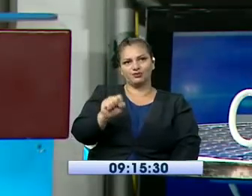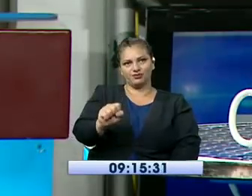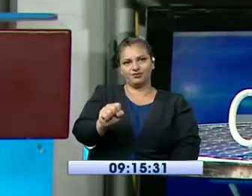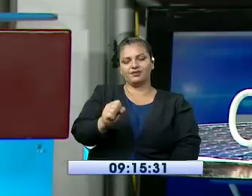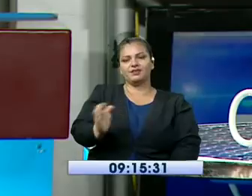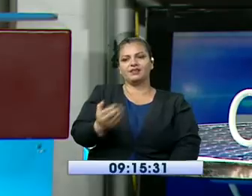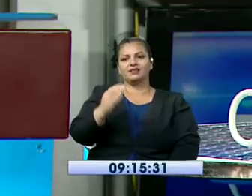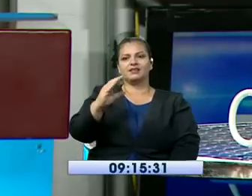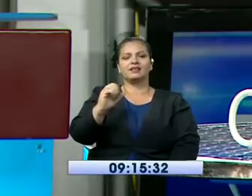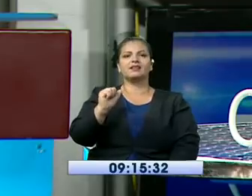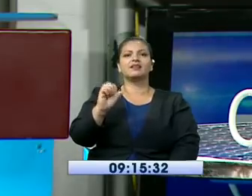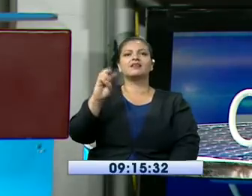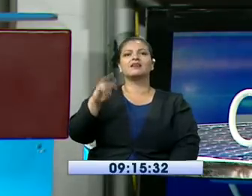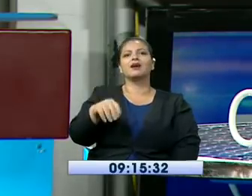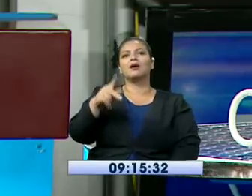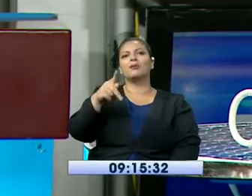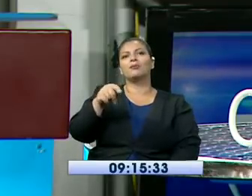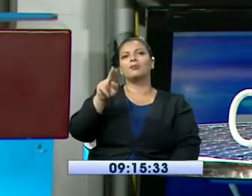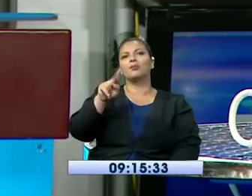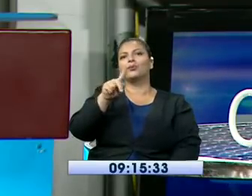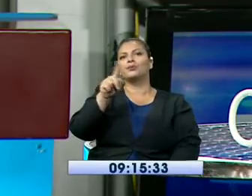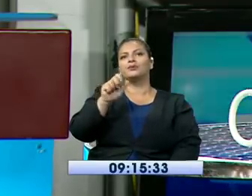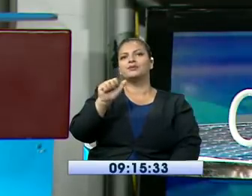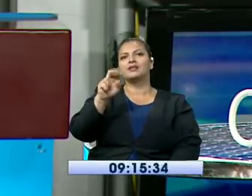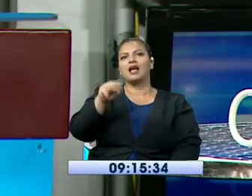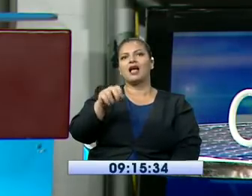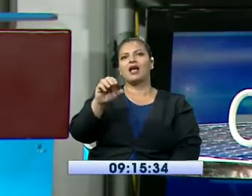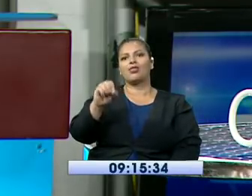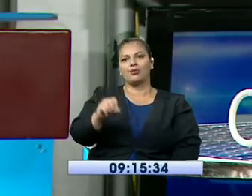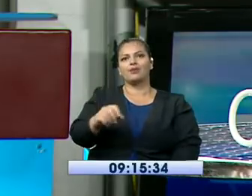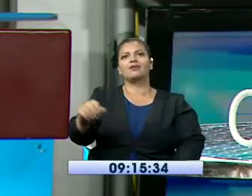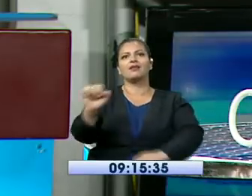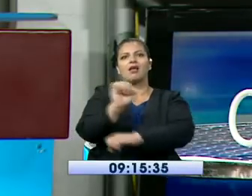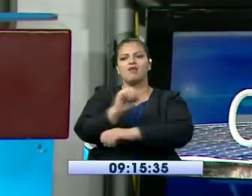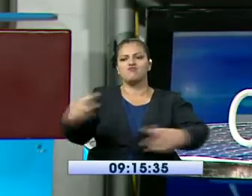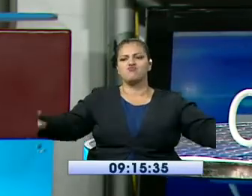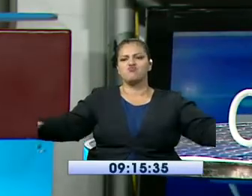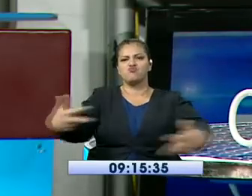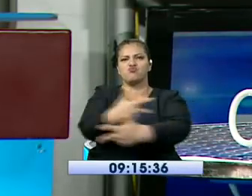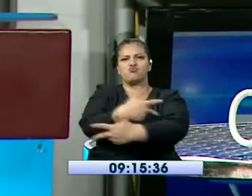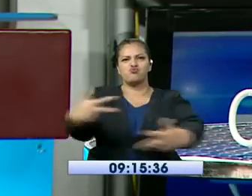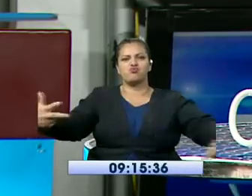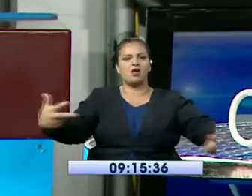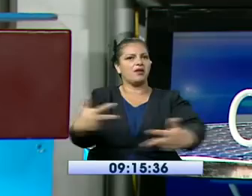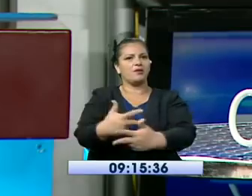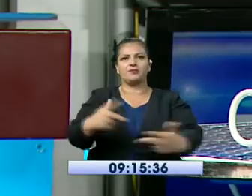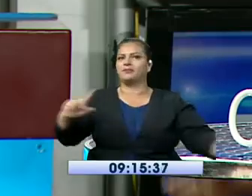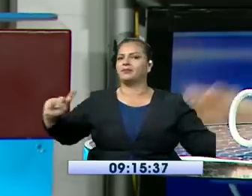el comandante de operaciones del atm explica los motivos además de otros cambios que se darán